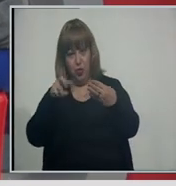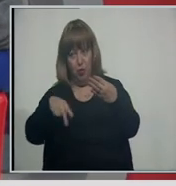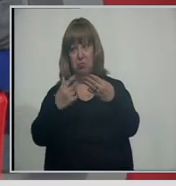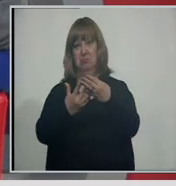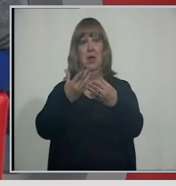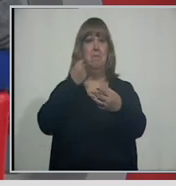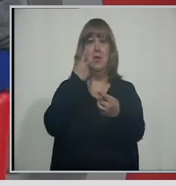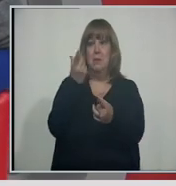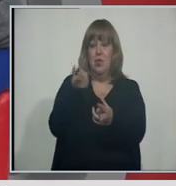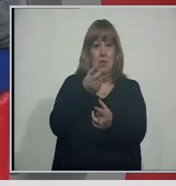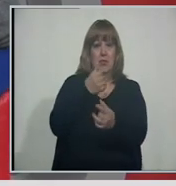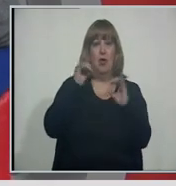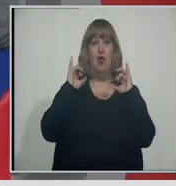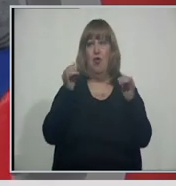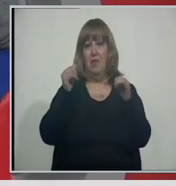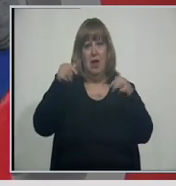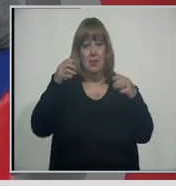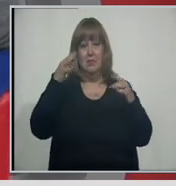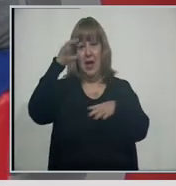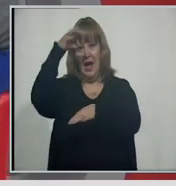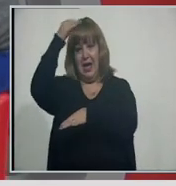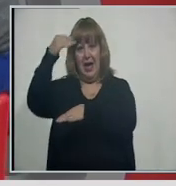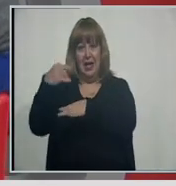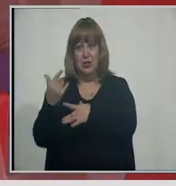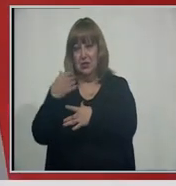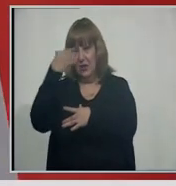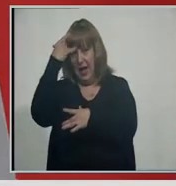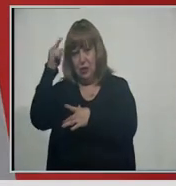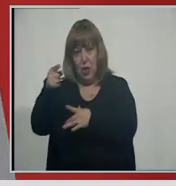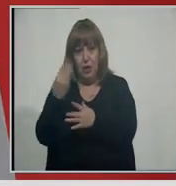vamos a todos el país